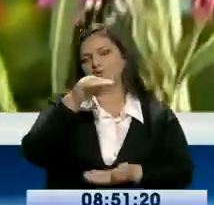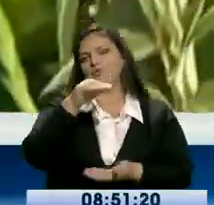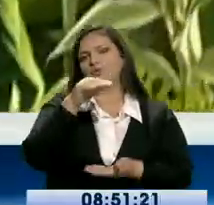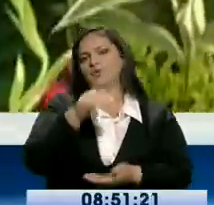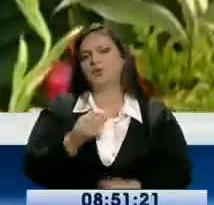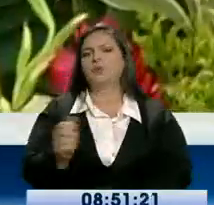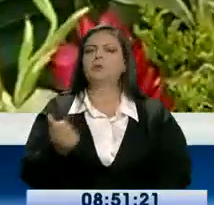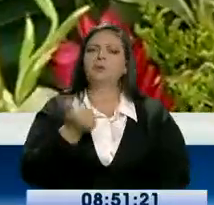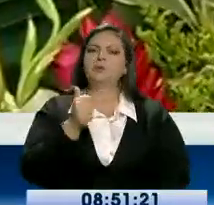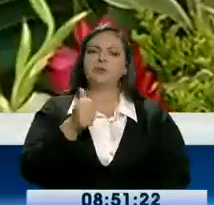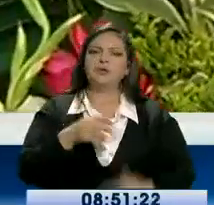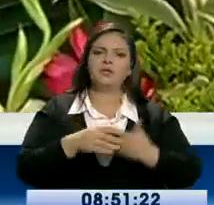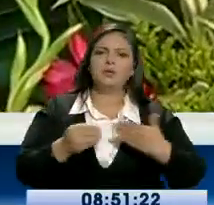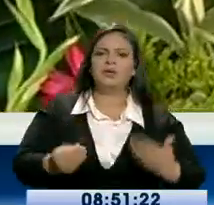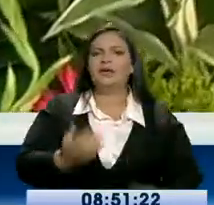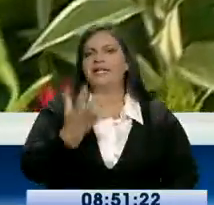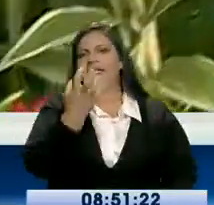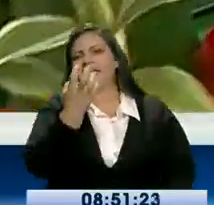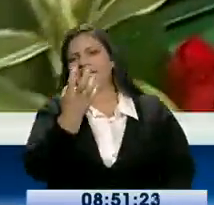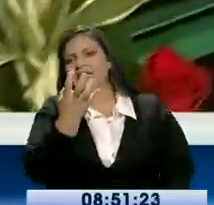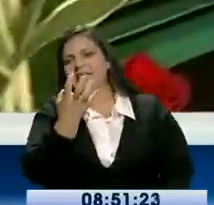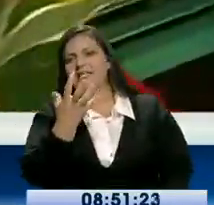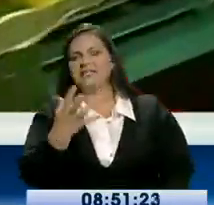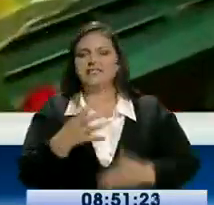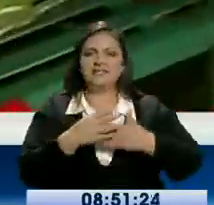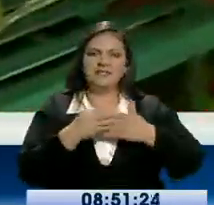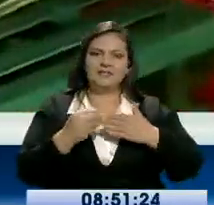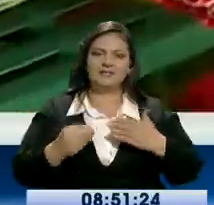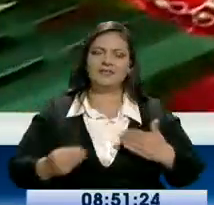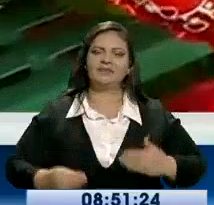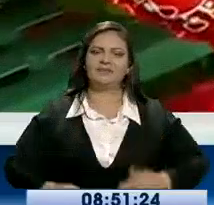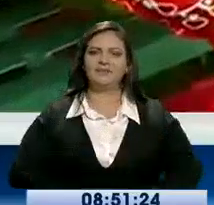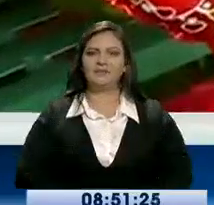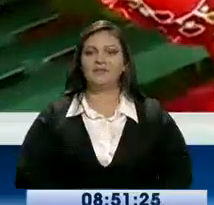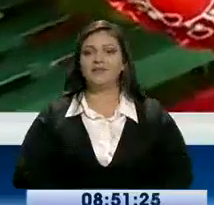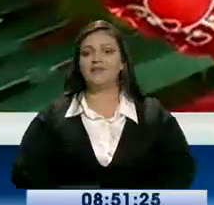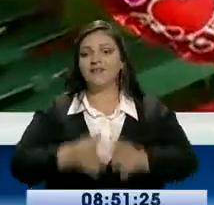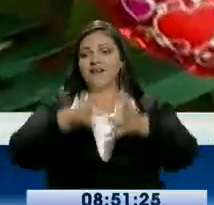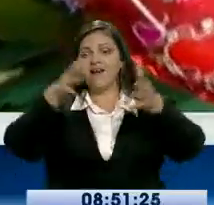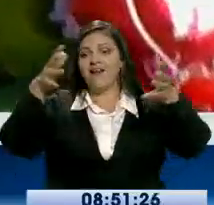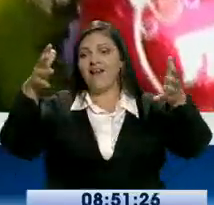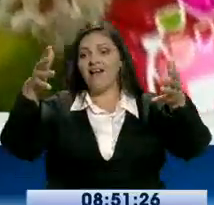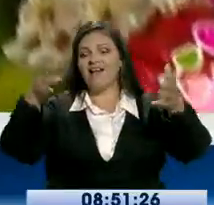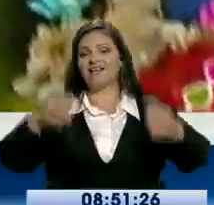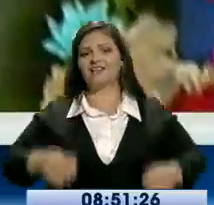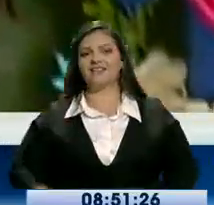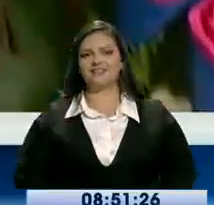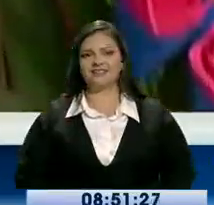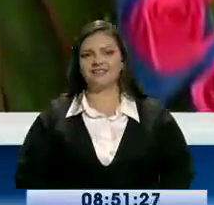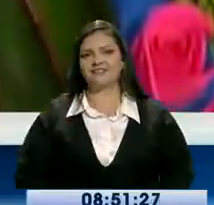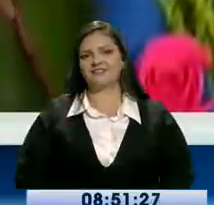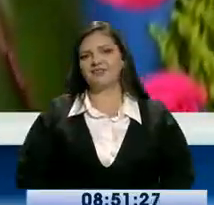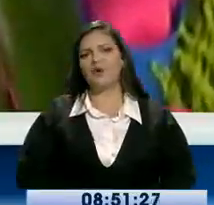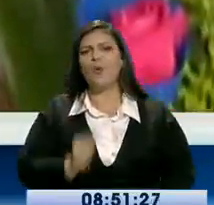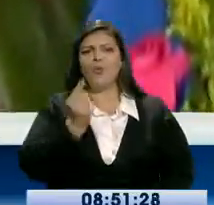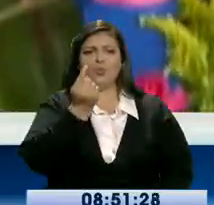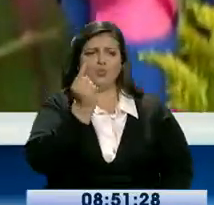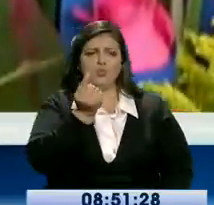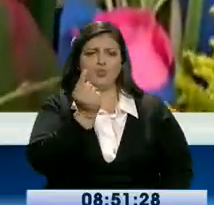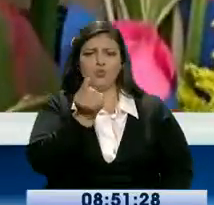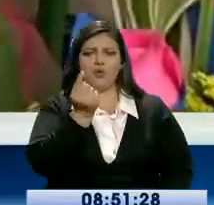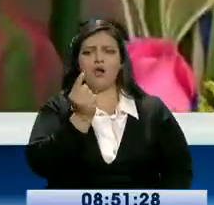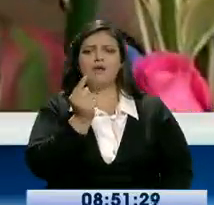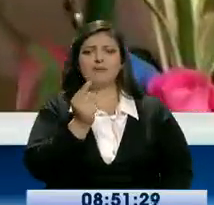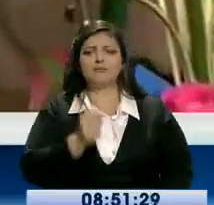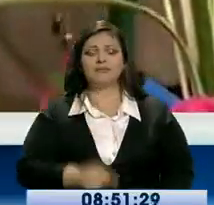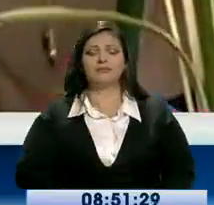de $10, de 15. Todavía no hay de más. Y rosas individuales a $1, eso están llevando.